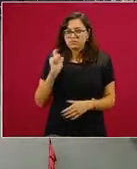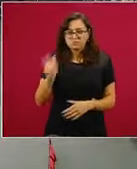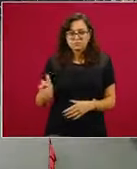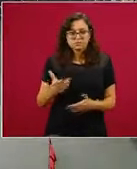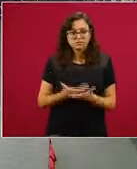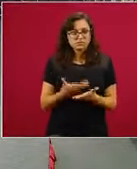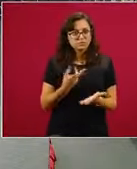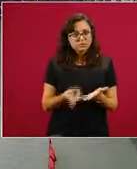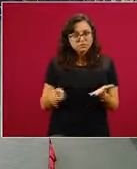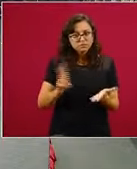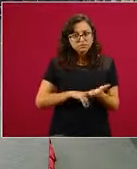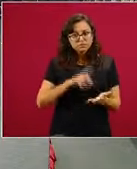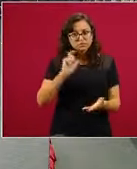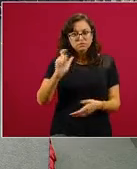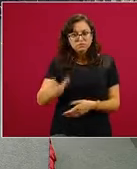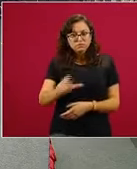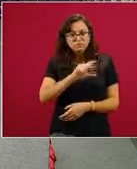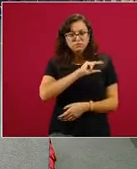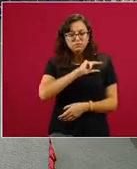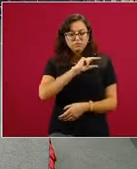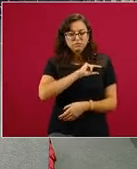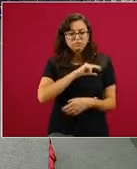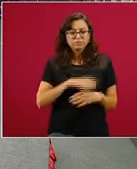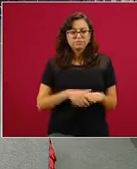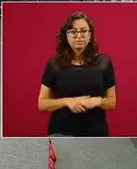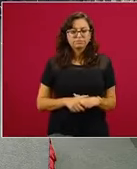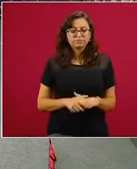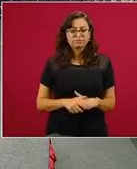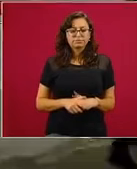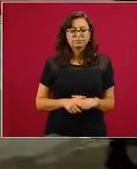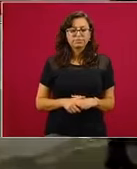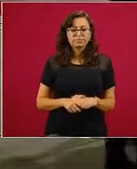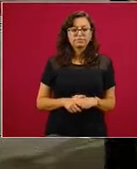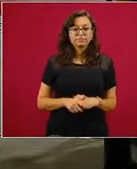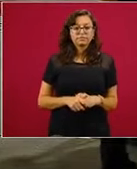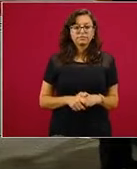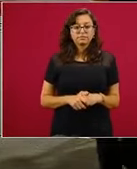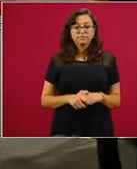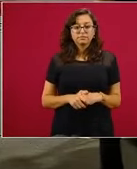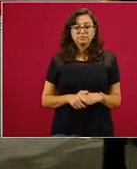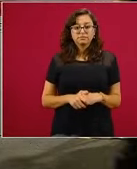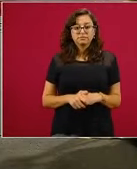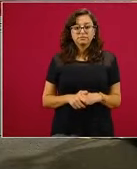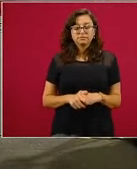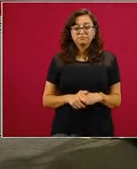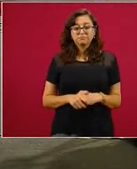Gracias. Muchas gracias. ¿Se puede erradicar la tuberculosis?